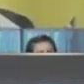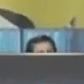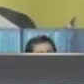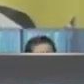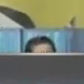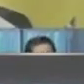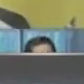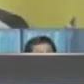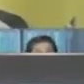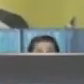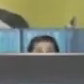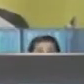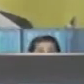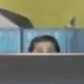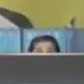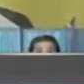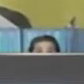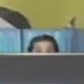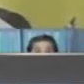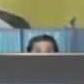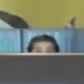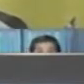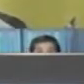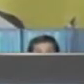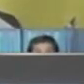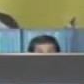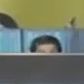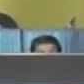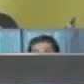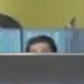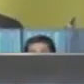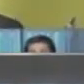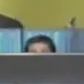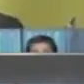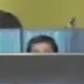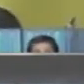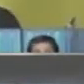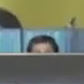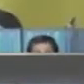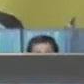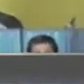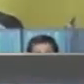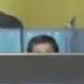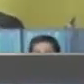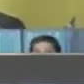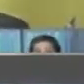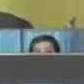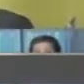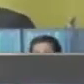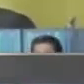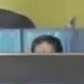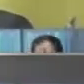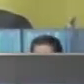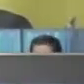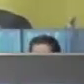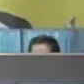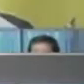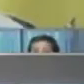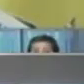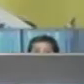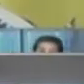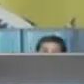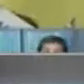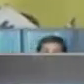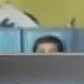ministros de petróleo hidrocarburos tenemos un flamante nuevo ministro de hidrocarburos en ecuador el ministro y casa que nos ha acompañado también en